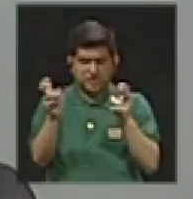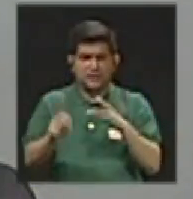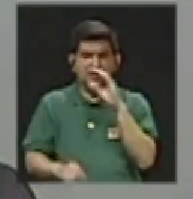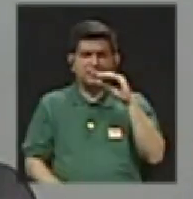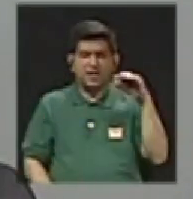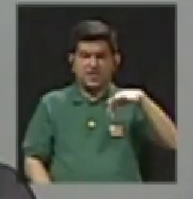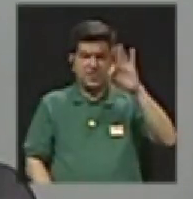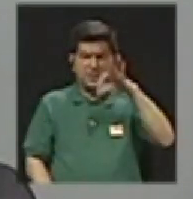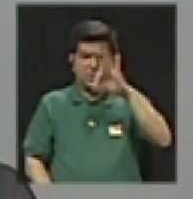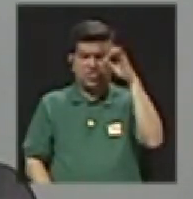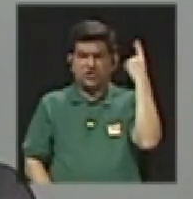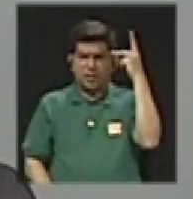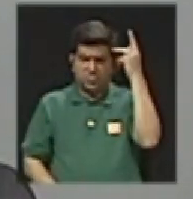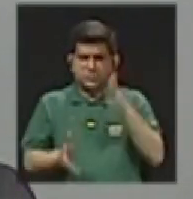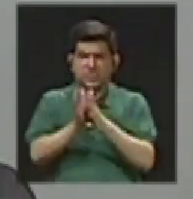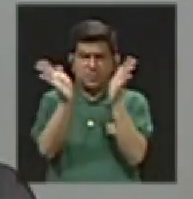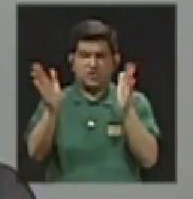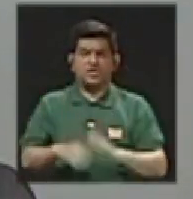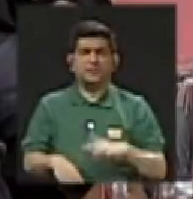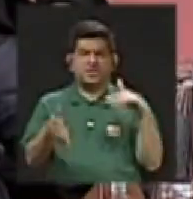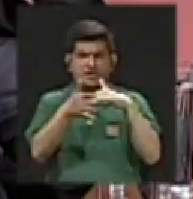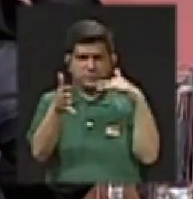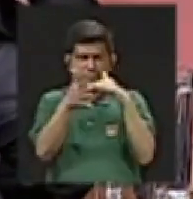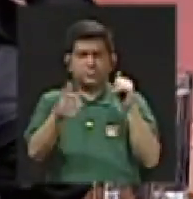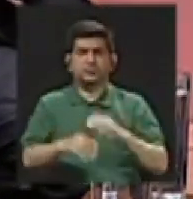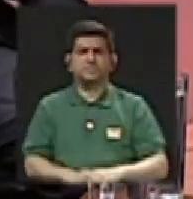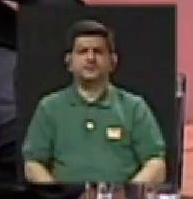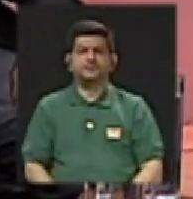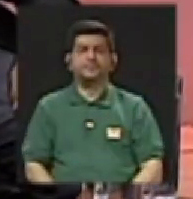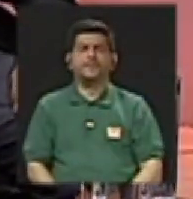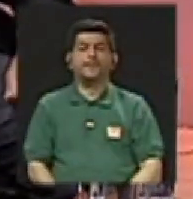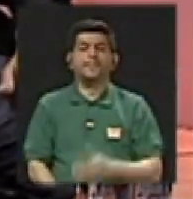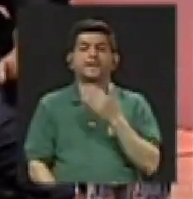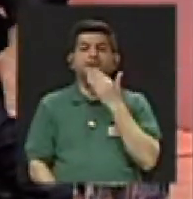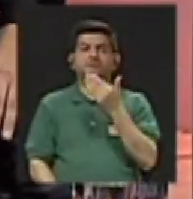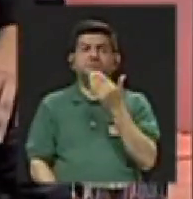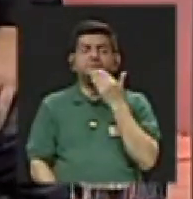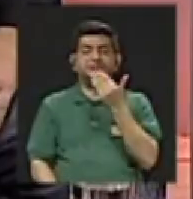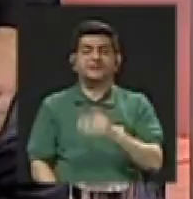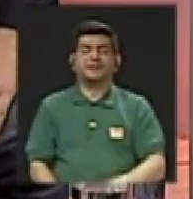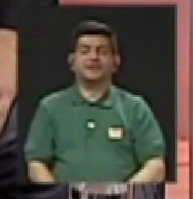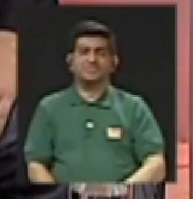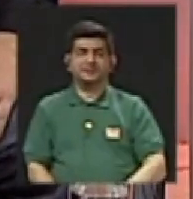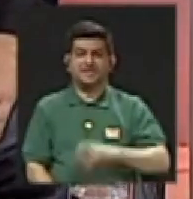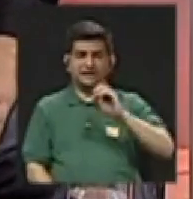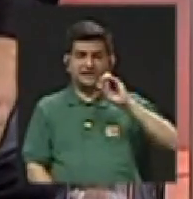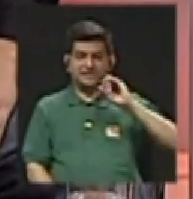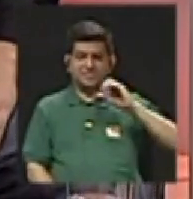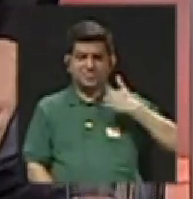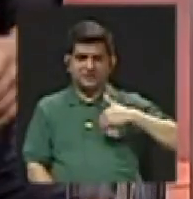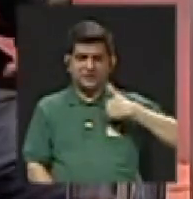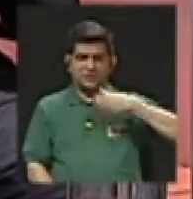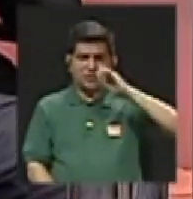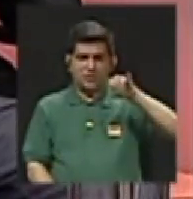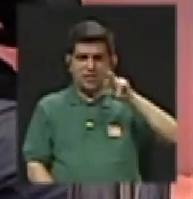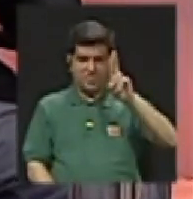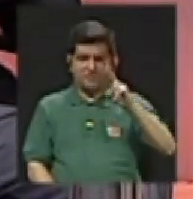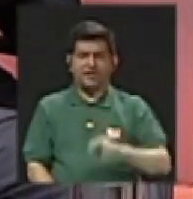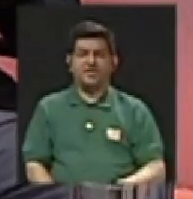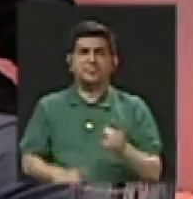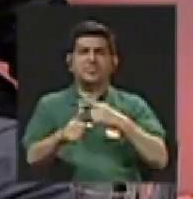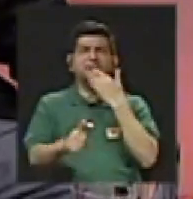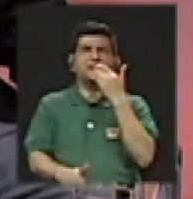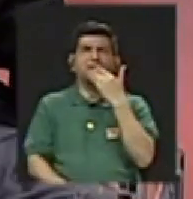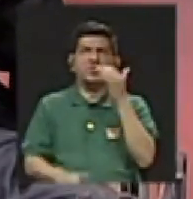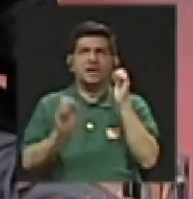la temática y de los hallazgos en políticas públicas de su estudio. Muchísimas gracias, don Juan. Primeramente, agradecerle